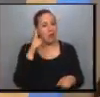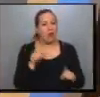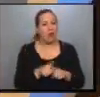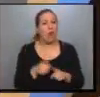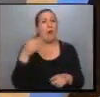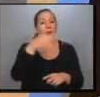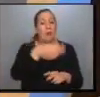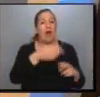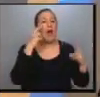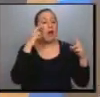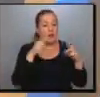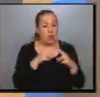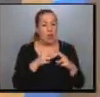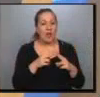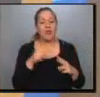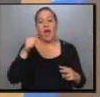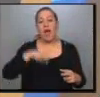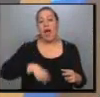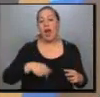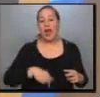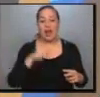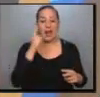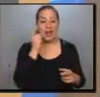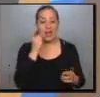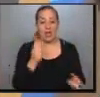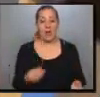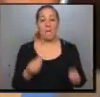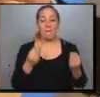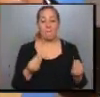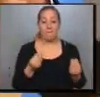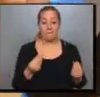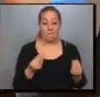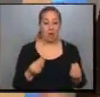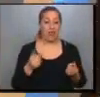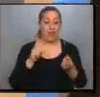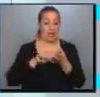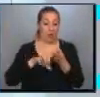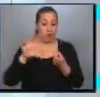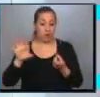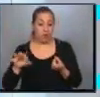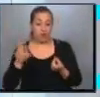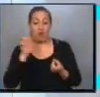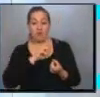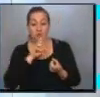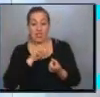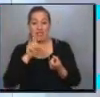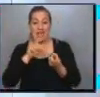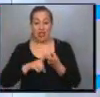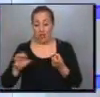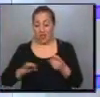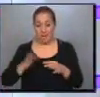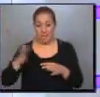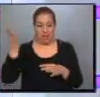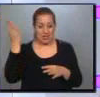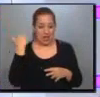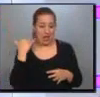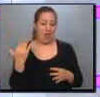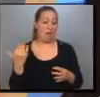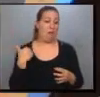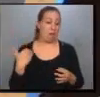se reúne con él. Y ahora hay todo un lío, porque está... Justin Theroux, que es el marido que se casó el año pasado, se metió en